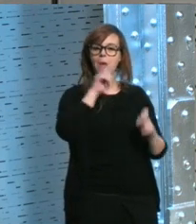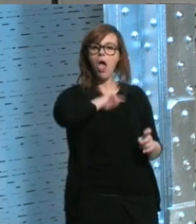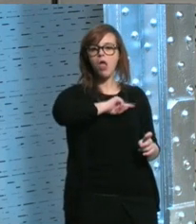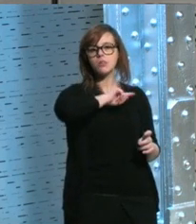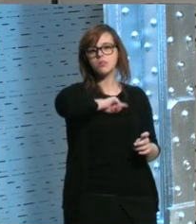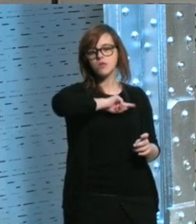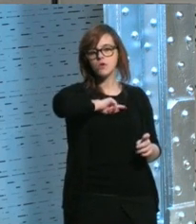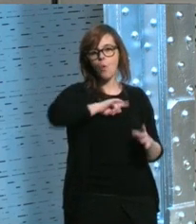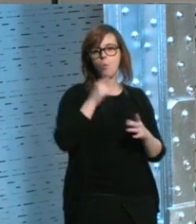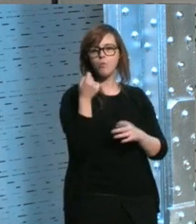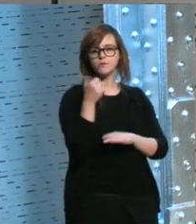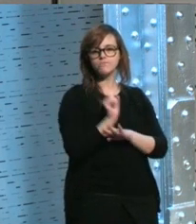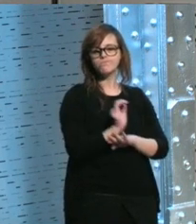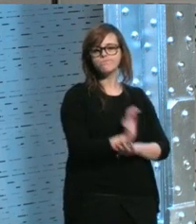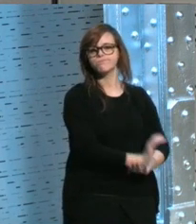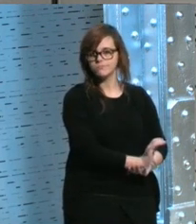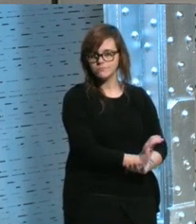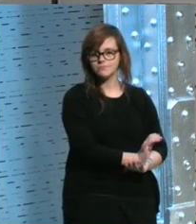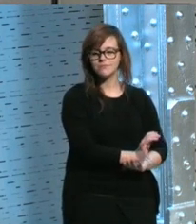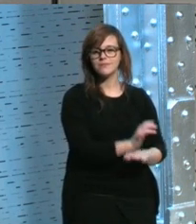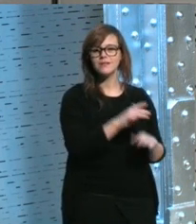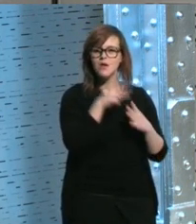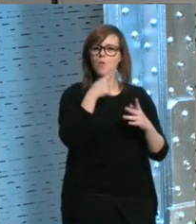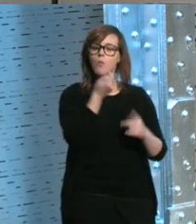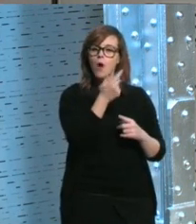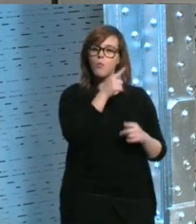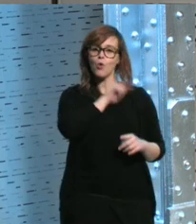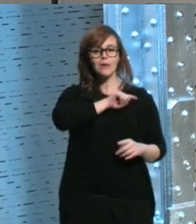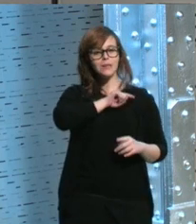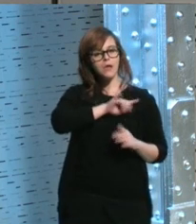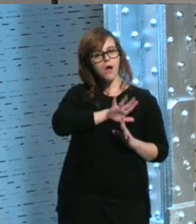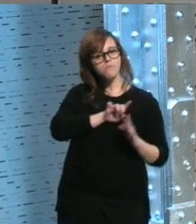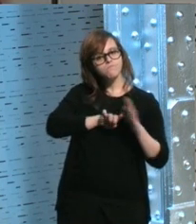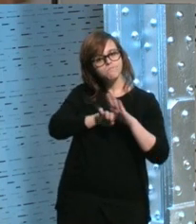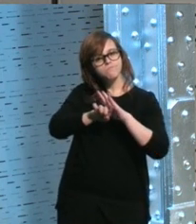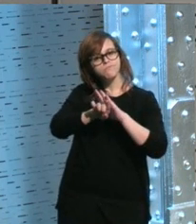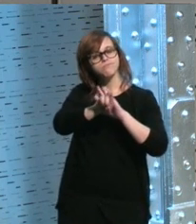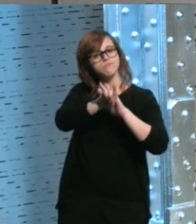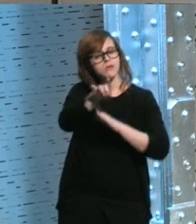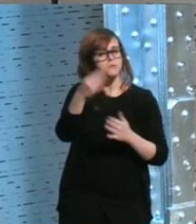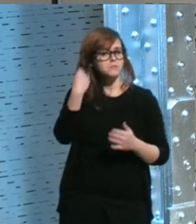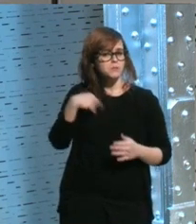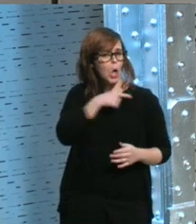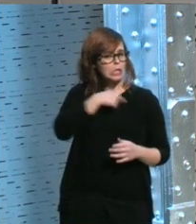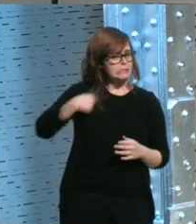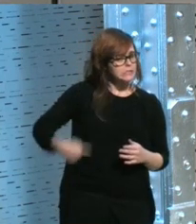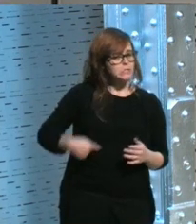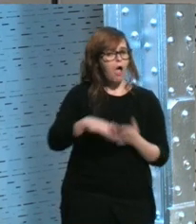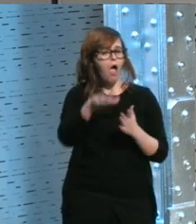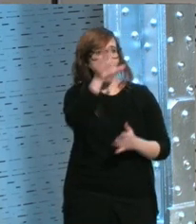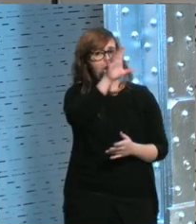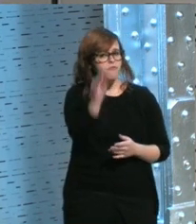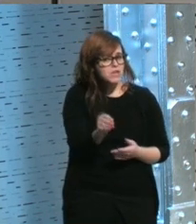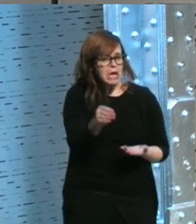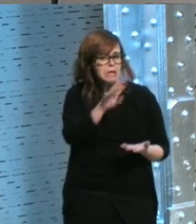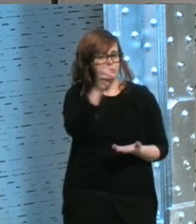poco más aplastada, entonces está tomando fuerza, y lo he visto en China, en África, en muchos lugares. Pero estos tipos quieren